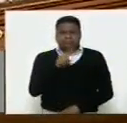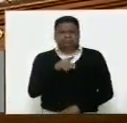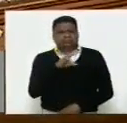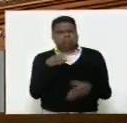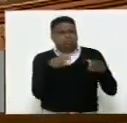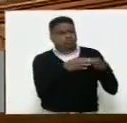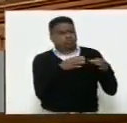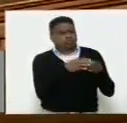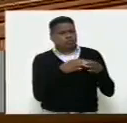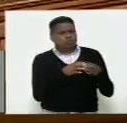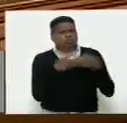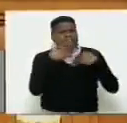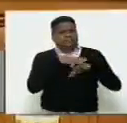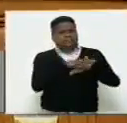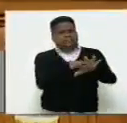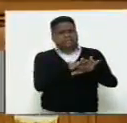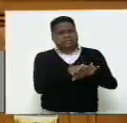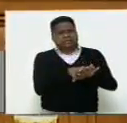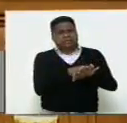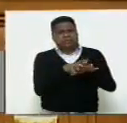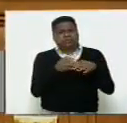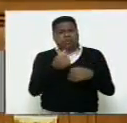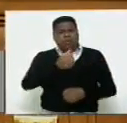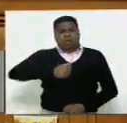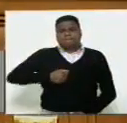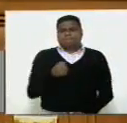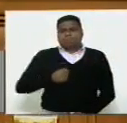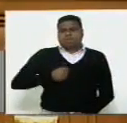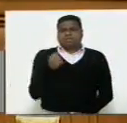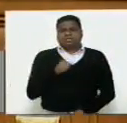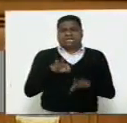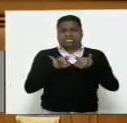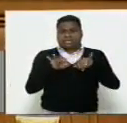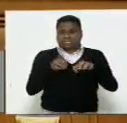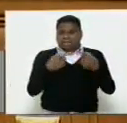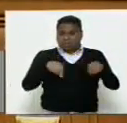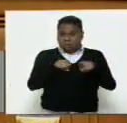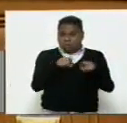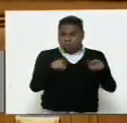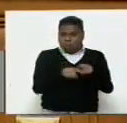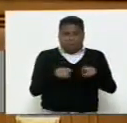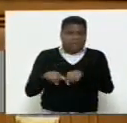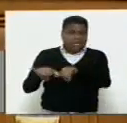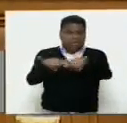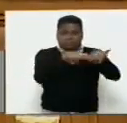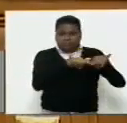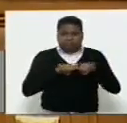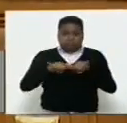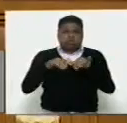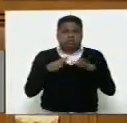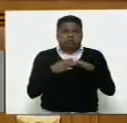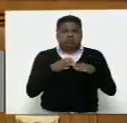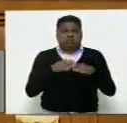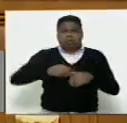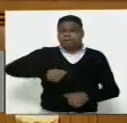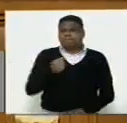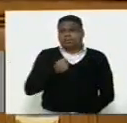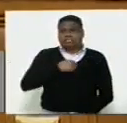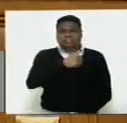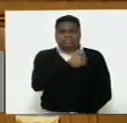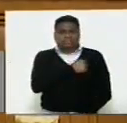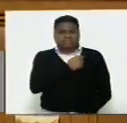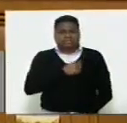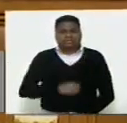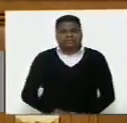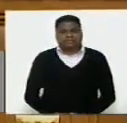en el Sistema Integrado de Policía, que incorpora secretarías de igualdad en todos los órganos de seguridad ciudadana, un Consejo de